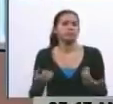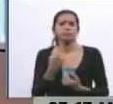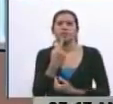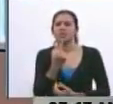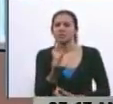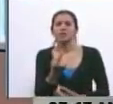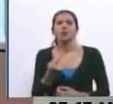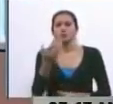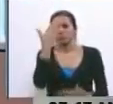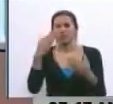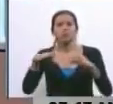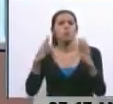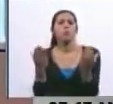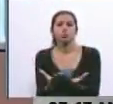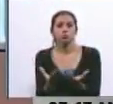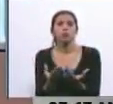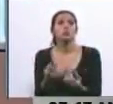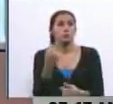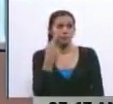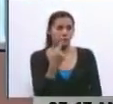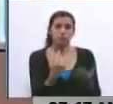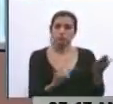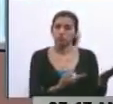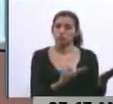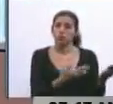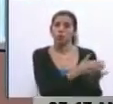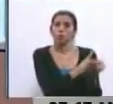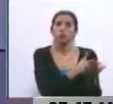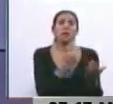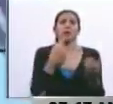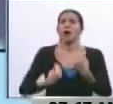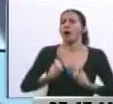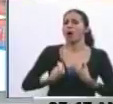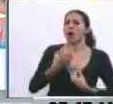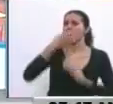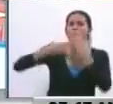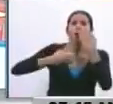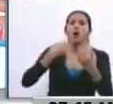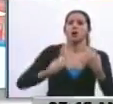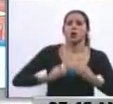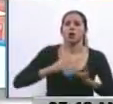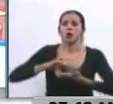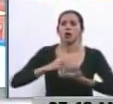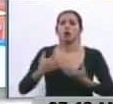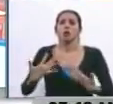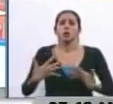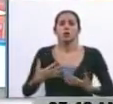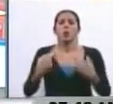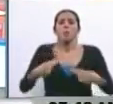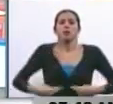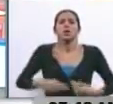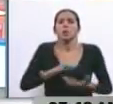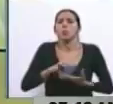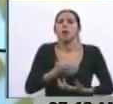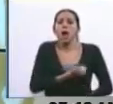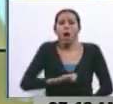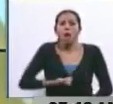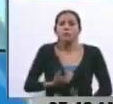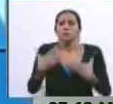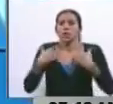que también ha escuchado a la oposición venezolana, que levanta una voz de crisis humanitaria, de que aquí hay una inestabilidad económica producto